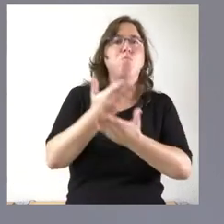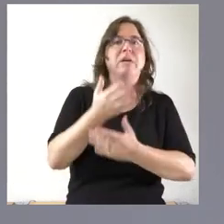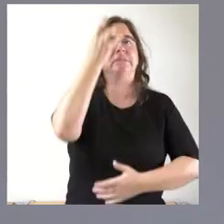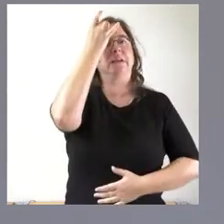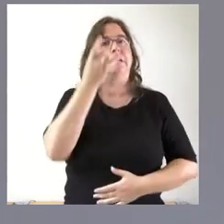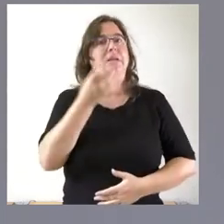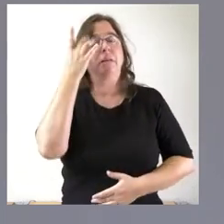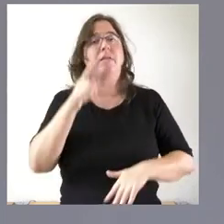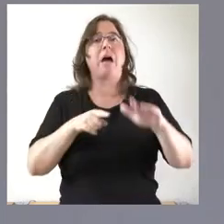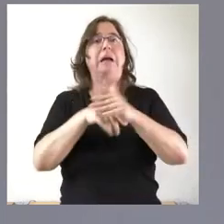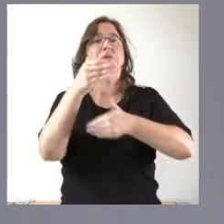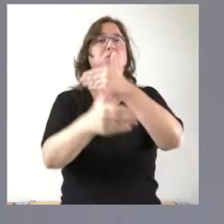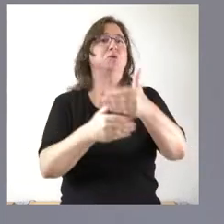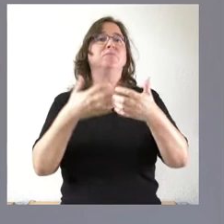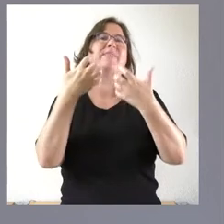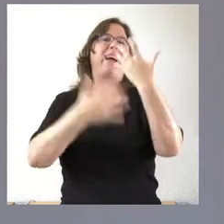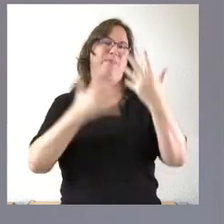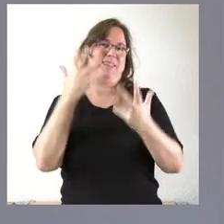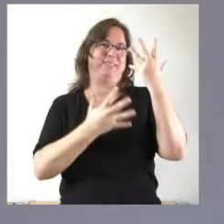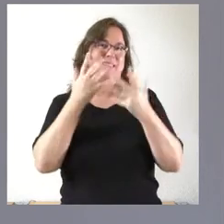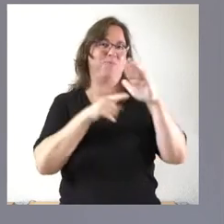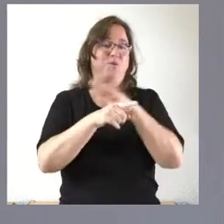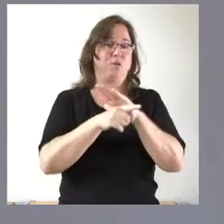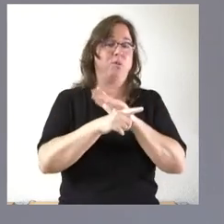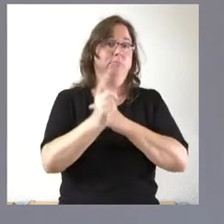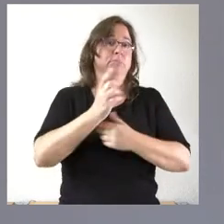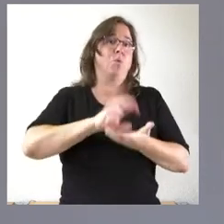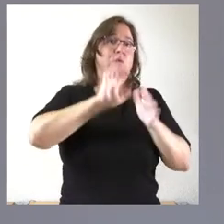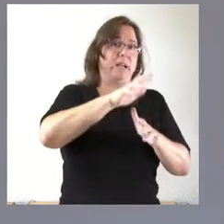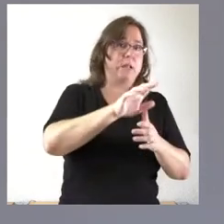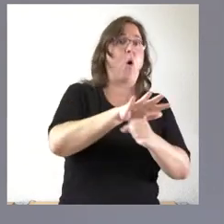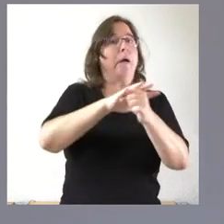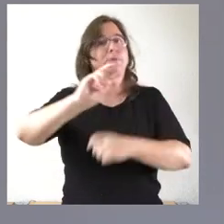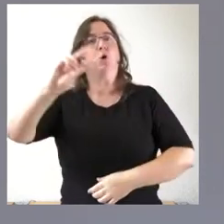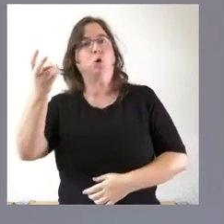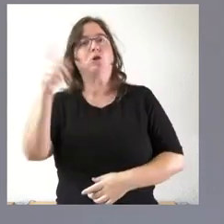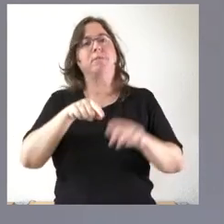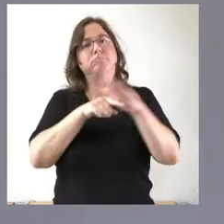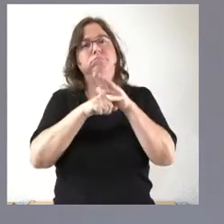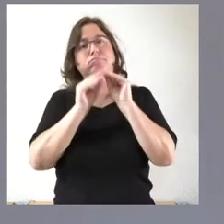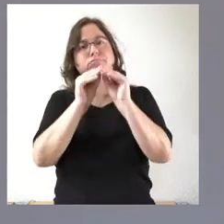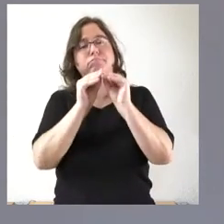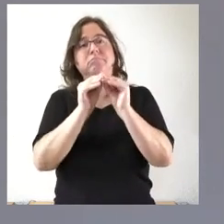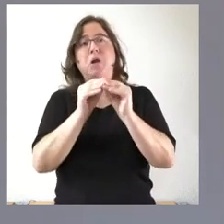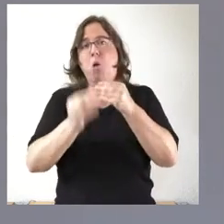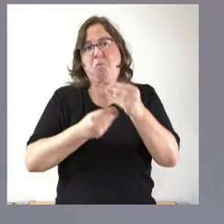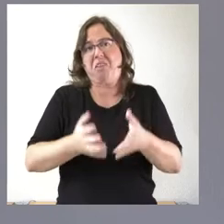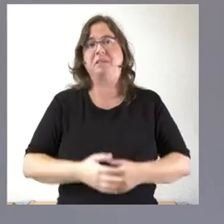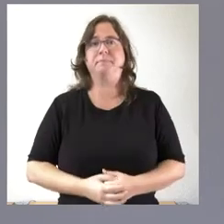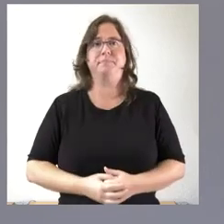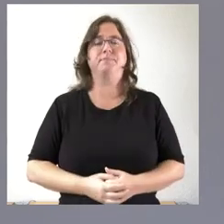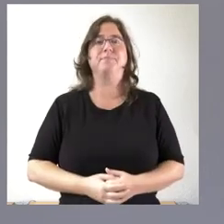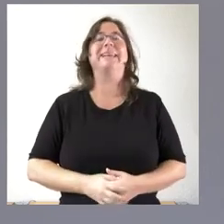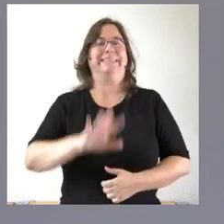su trámite, el trámite administrativo que corresponde, no solamente en la Junta de Castilla y León, también en otros ámbitos, y por tanto, eso es lo que haremos. Sí,